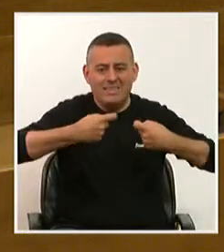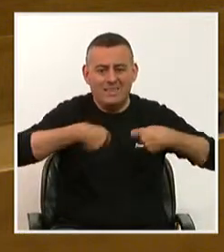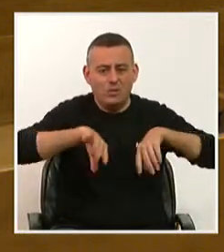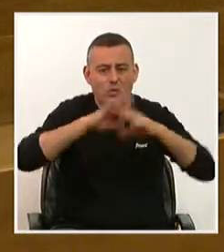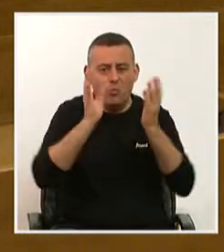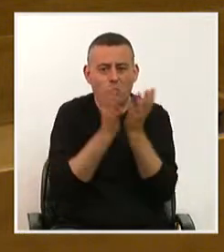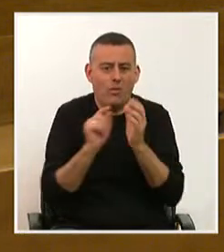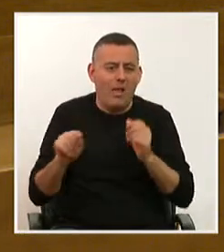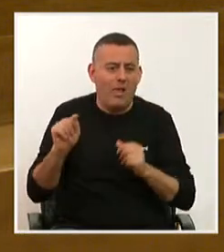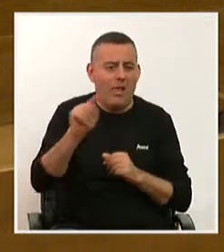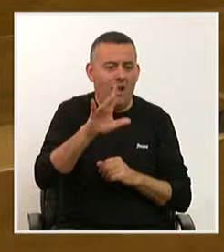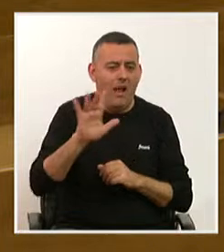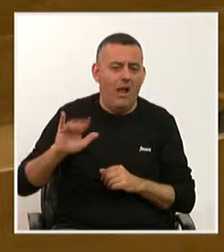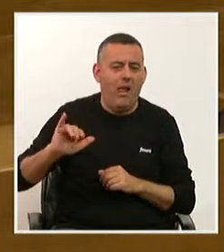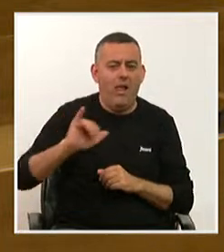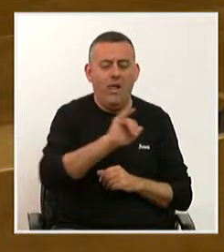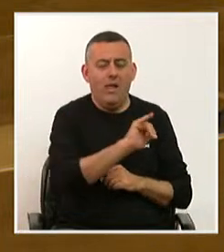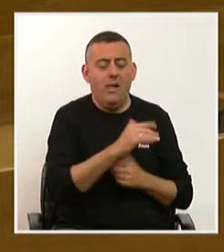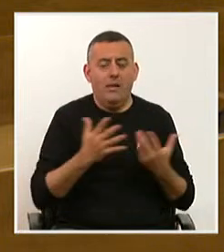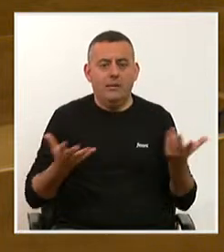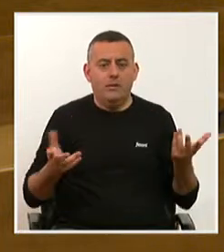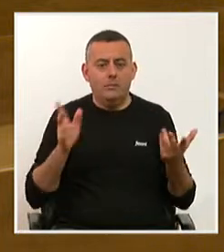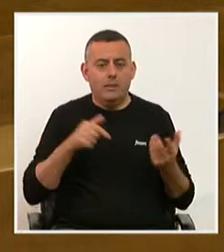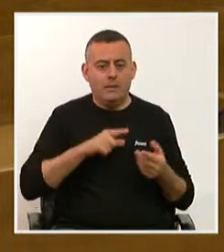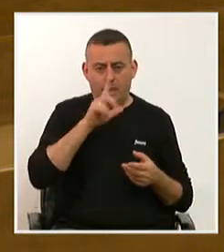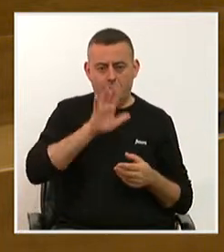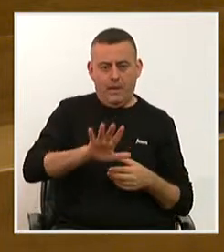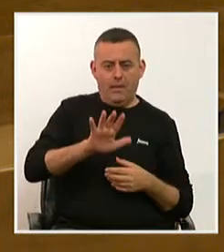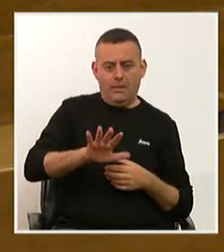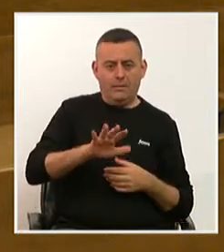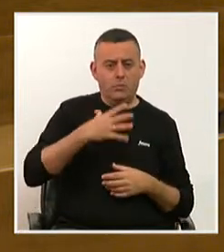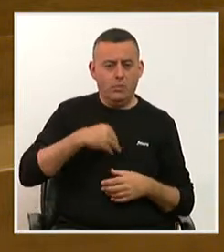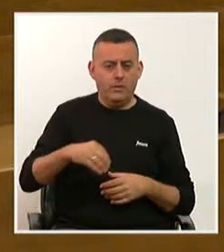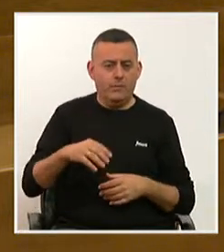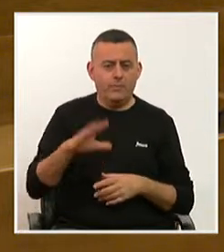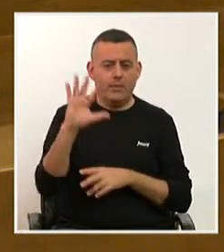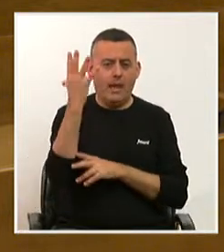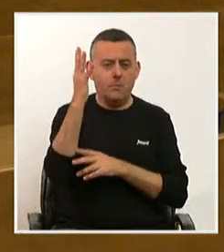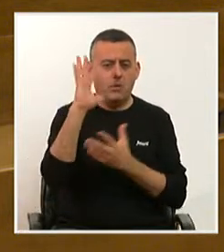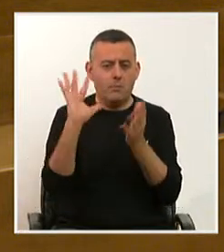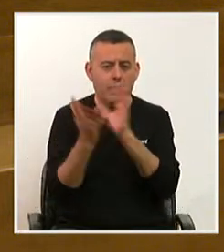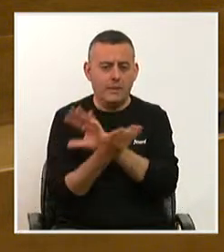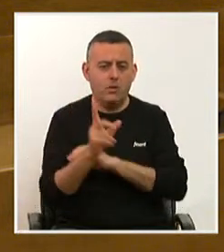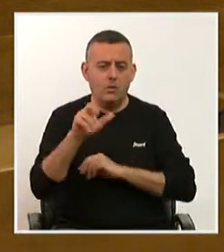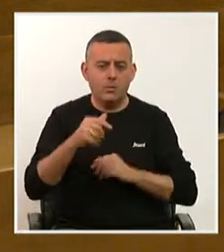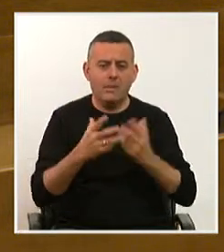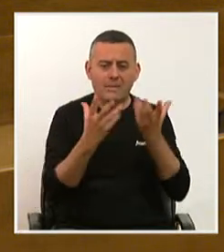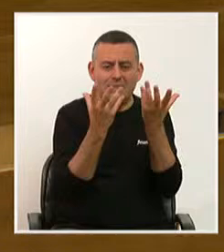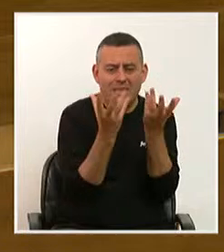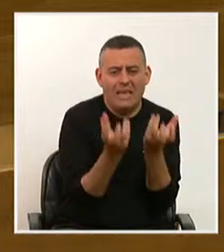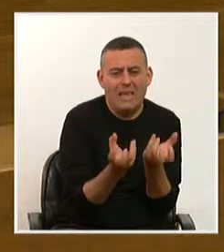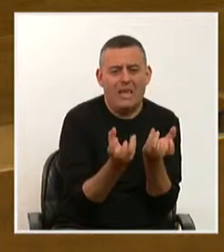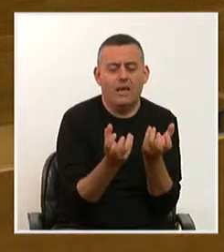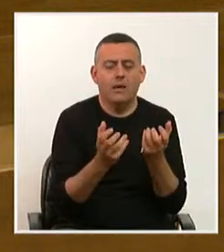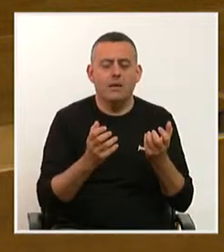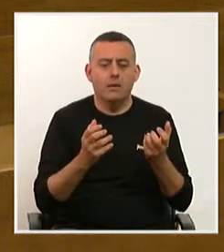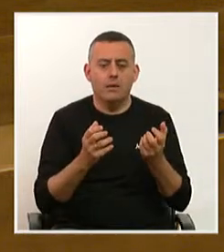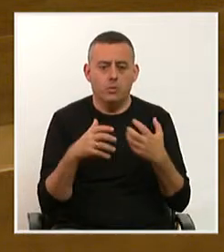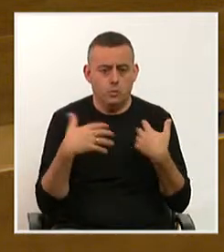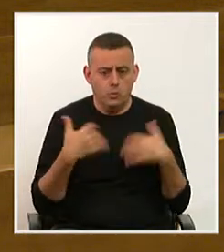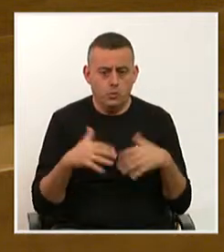yen po en este cas del ci climátic y la sequera y segur son polítiques que